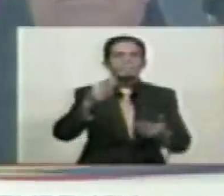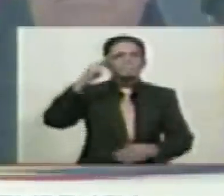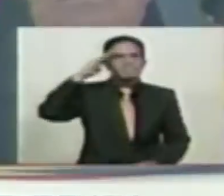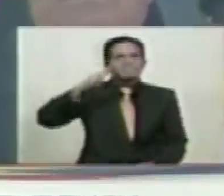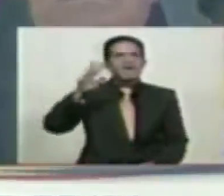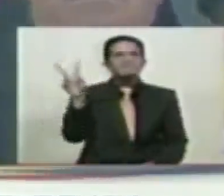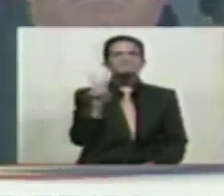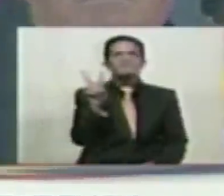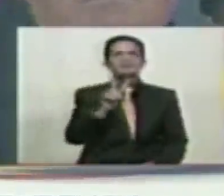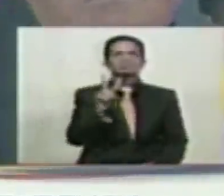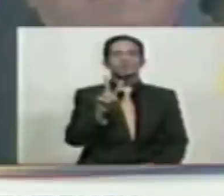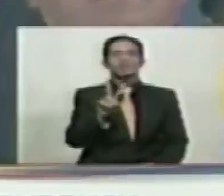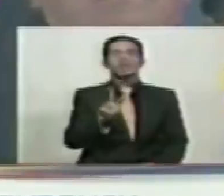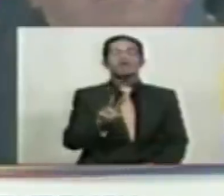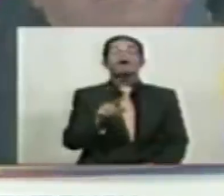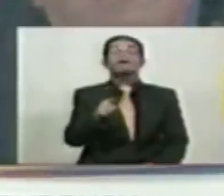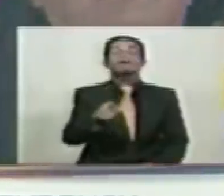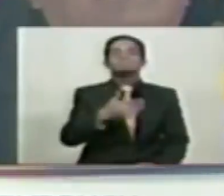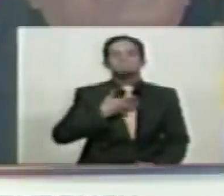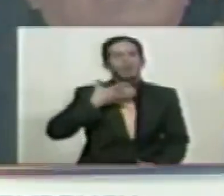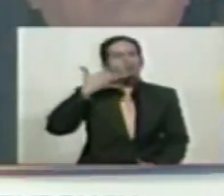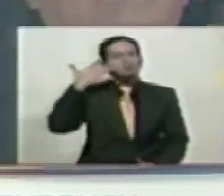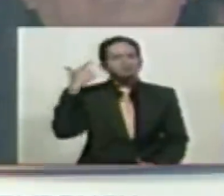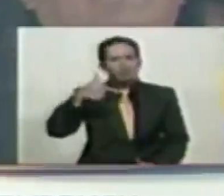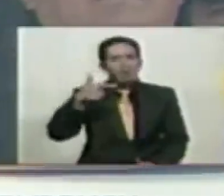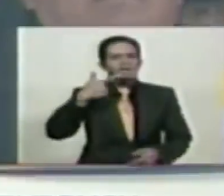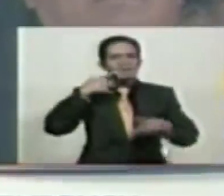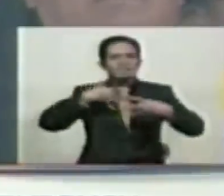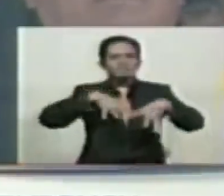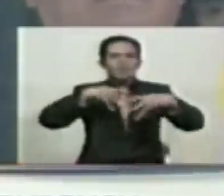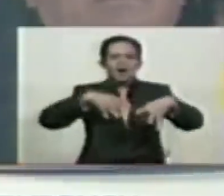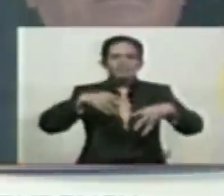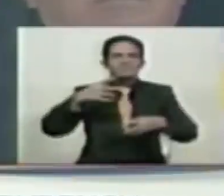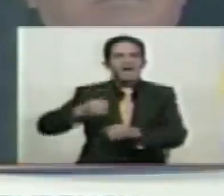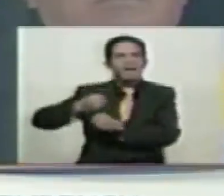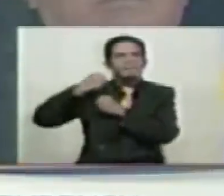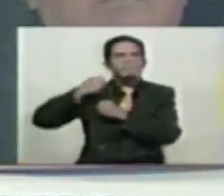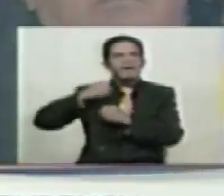me siento orgulloso de esta Fuerza Armada Nacional Bolivariana,